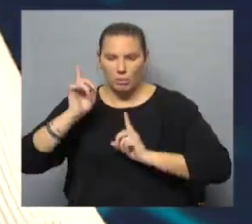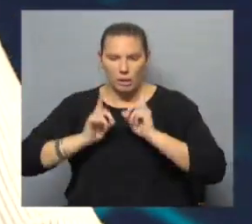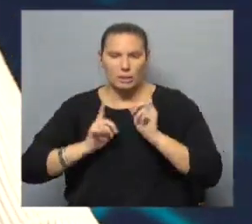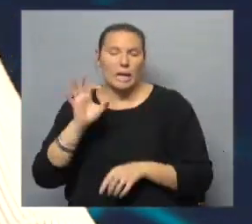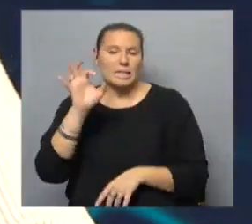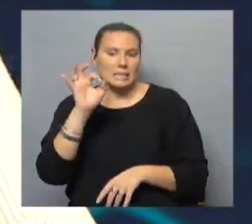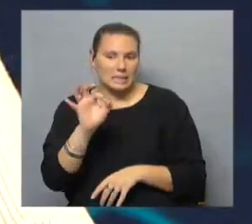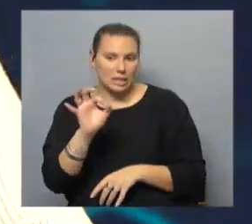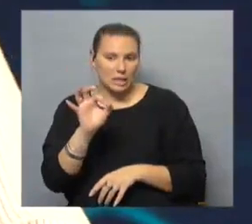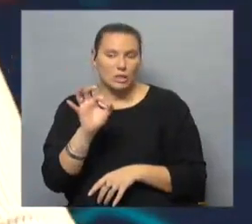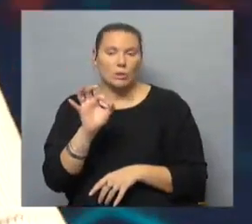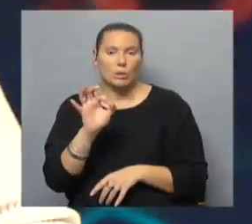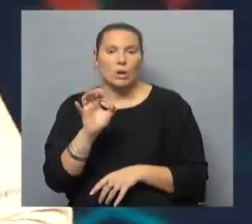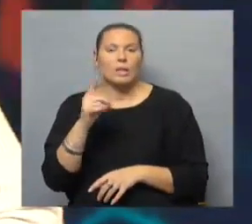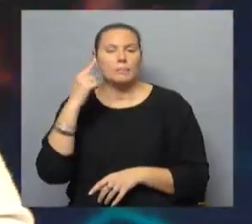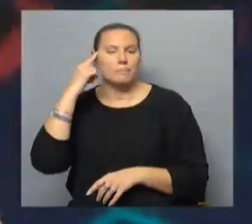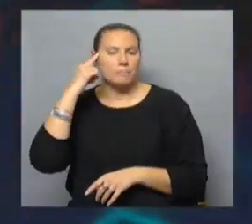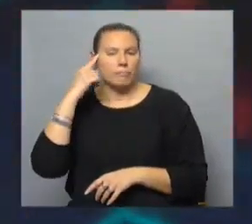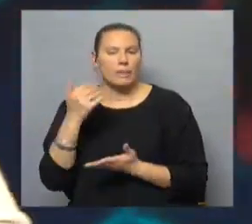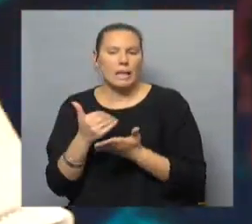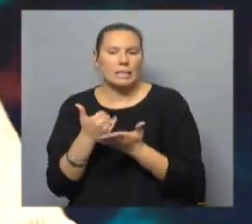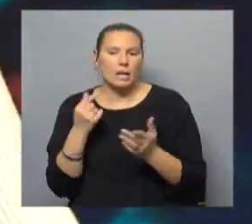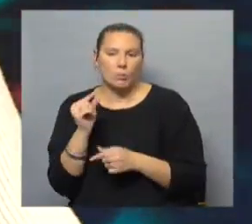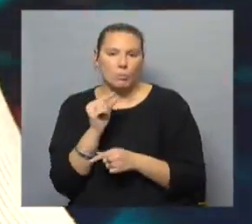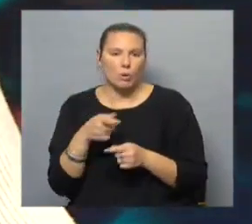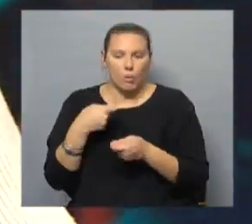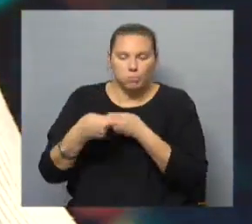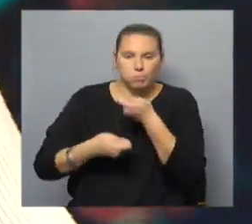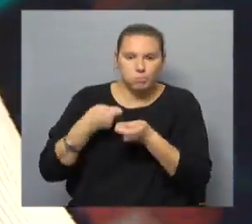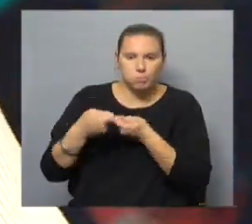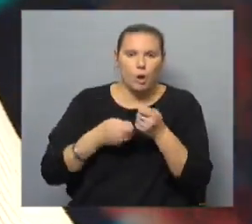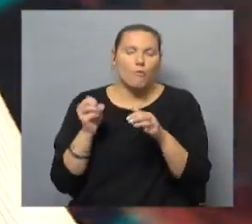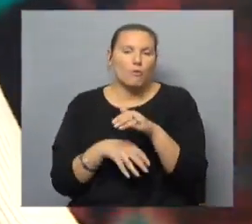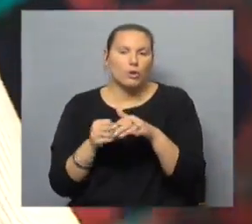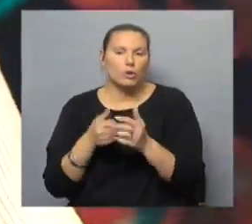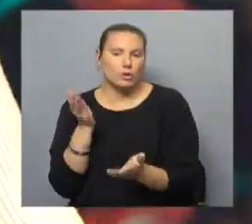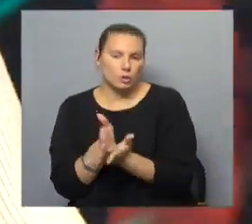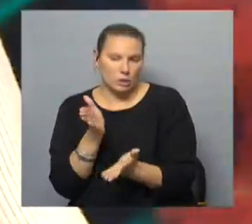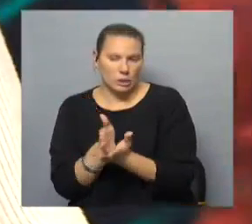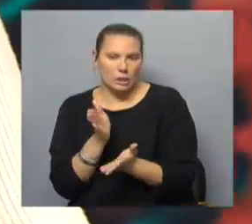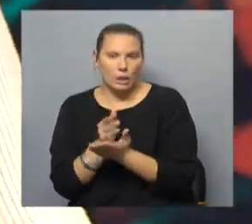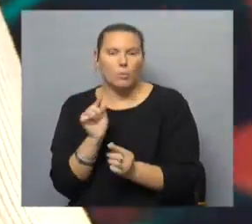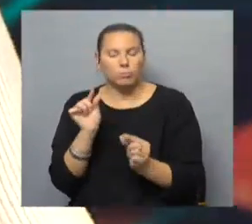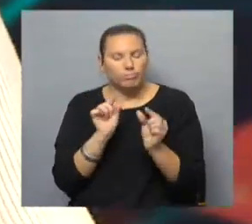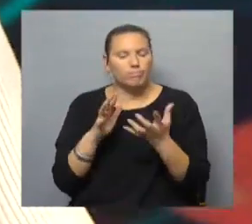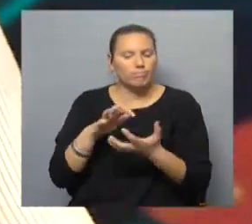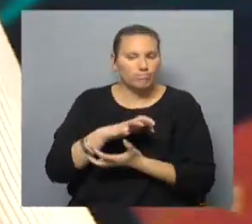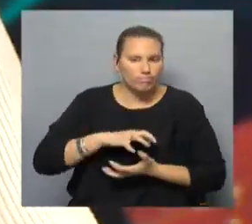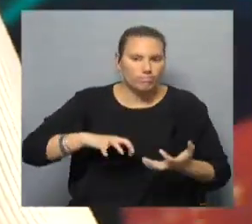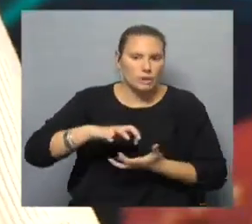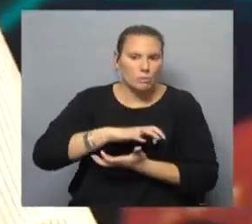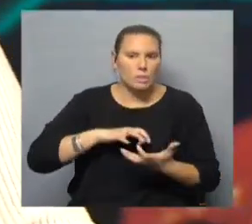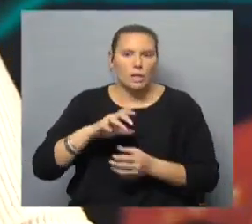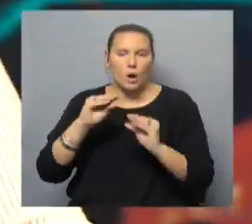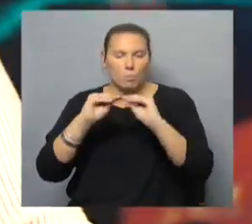cero, y que además se piensa ir sacando de a poco el adicional del Fondo de Solidaridad, o sea que se ve bastante afectada por este presupuesto de